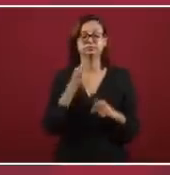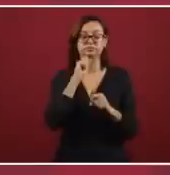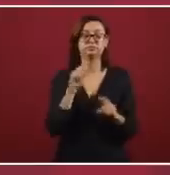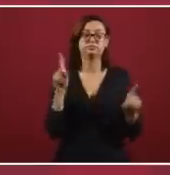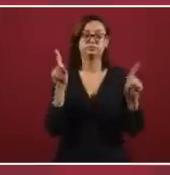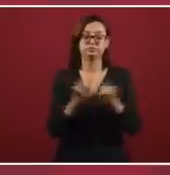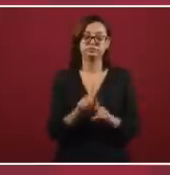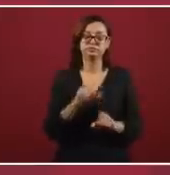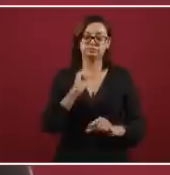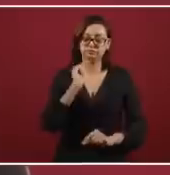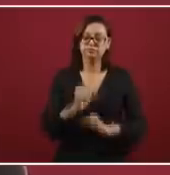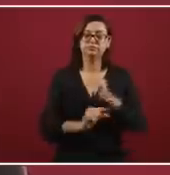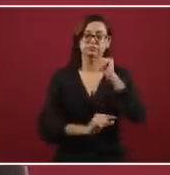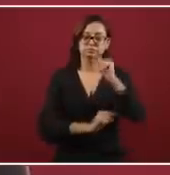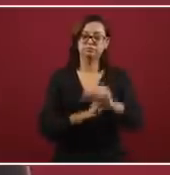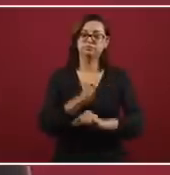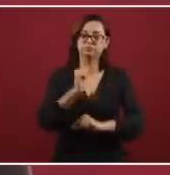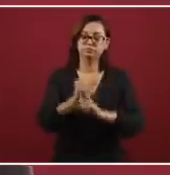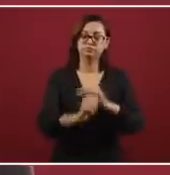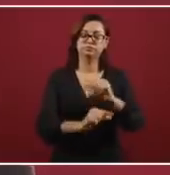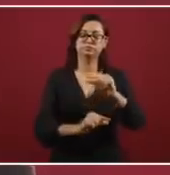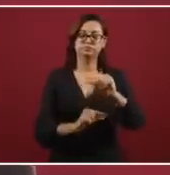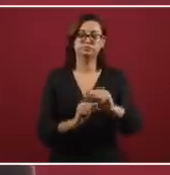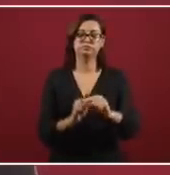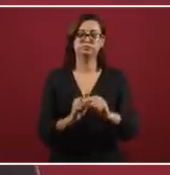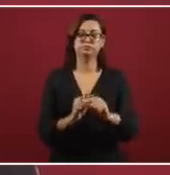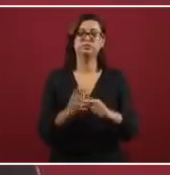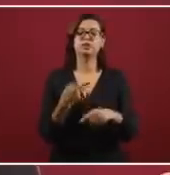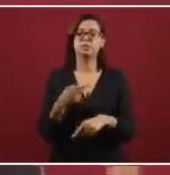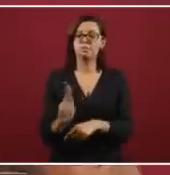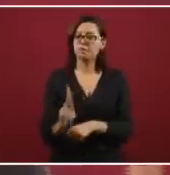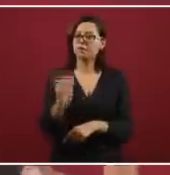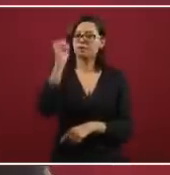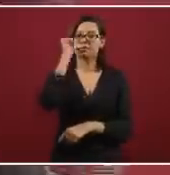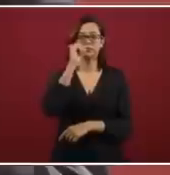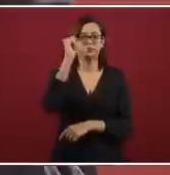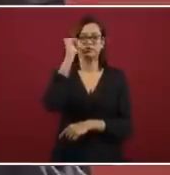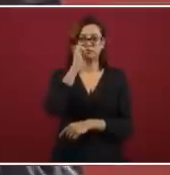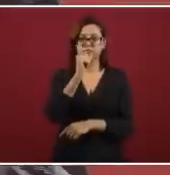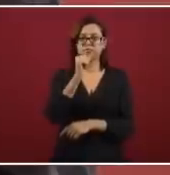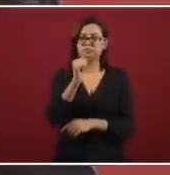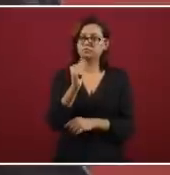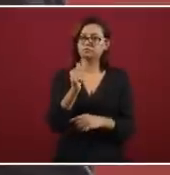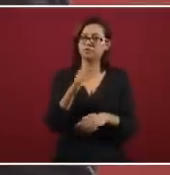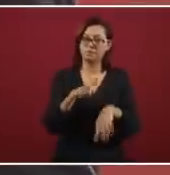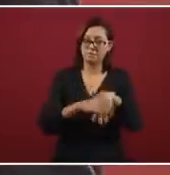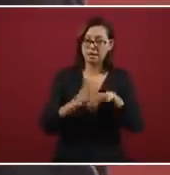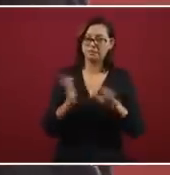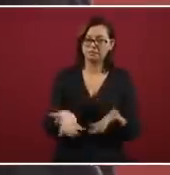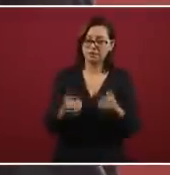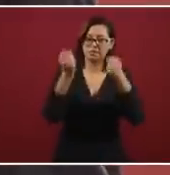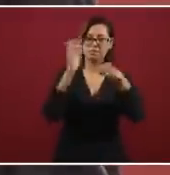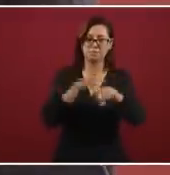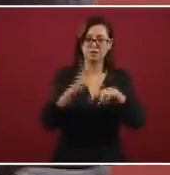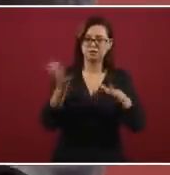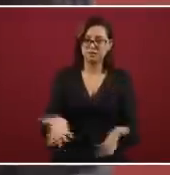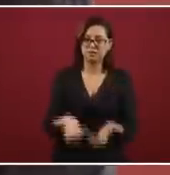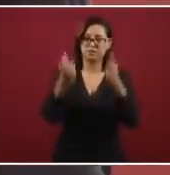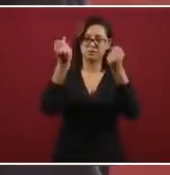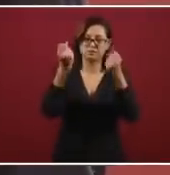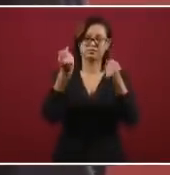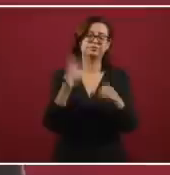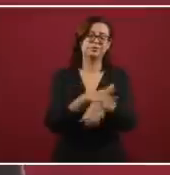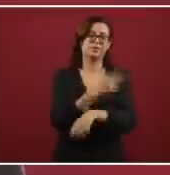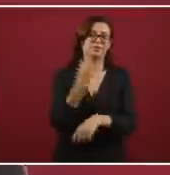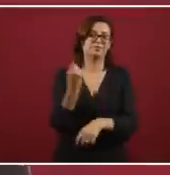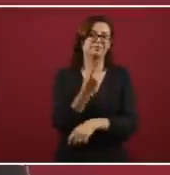manera gradual, poco a poco, pero siempre recuperando lo que perdió el